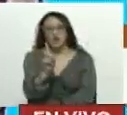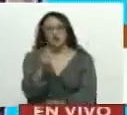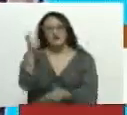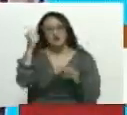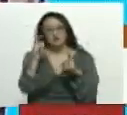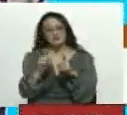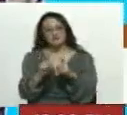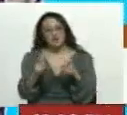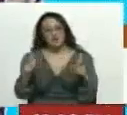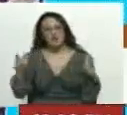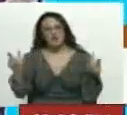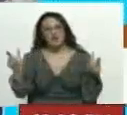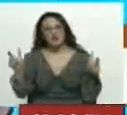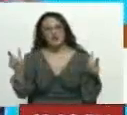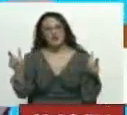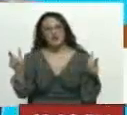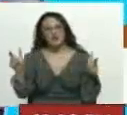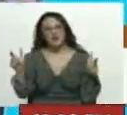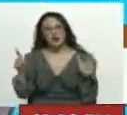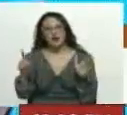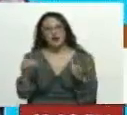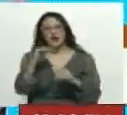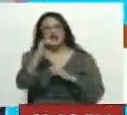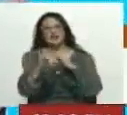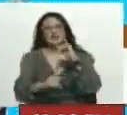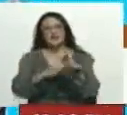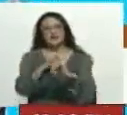multiplicó de manera internacional